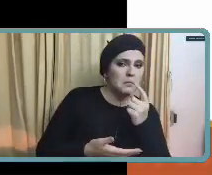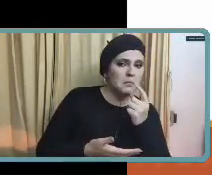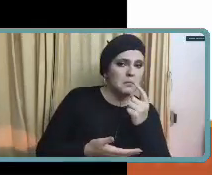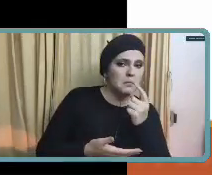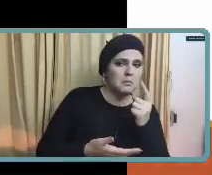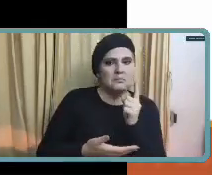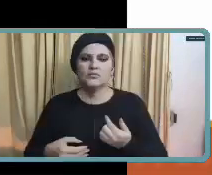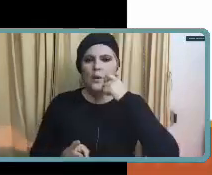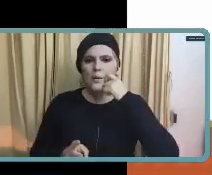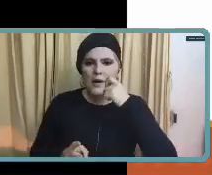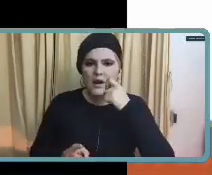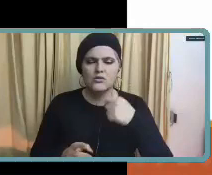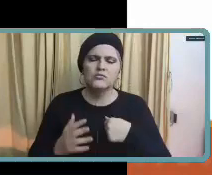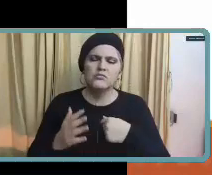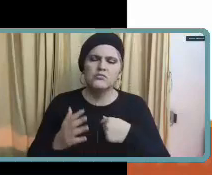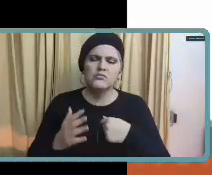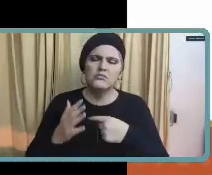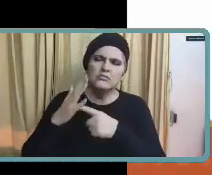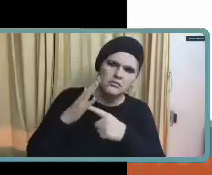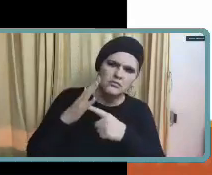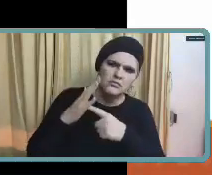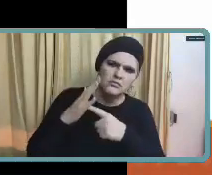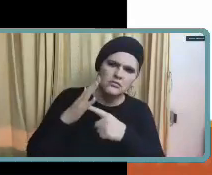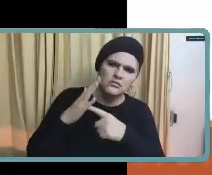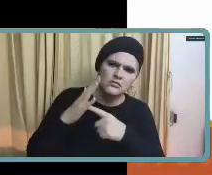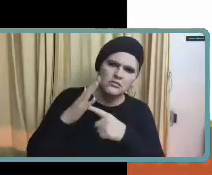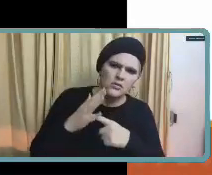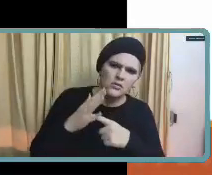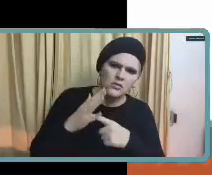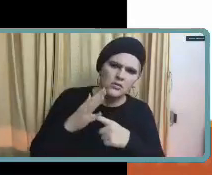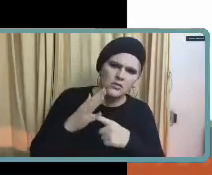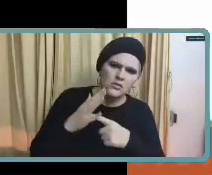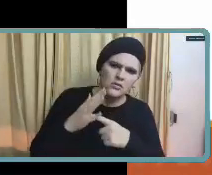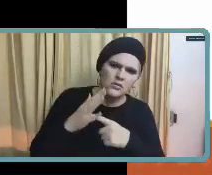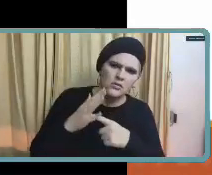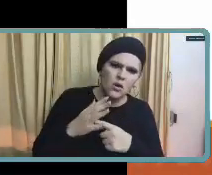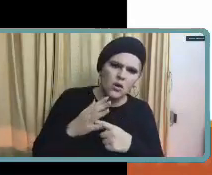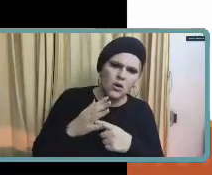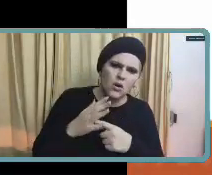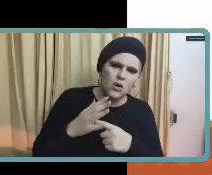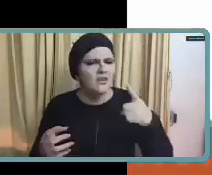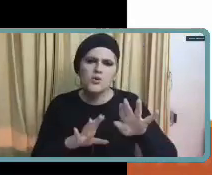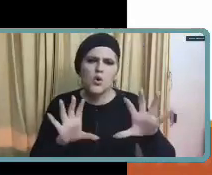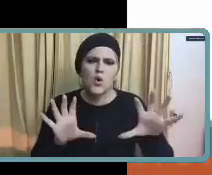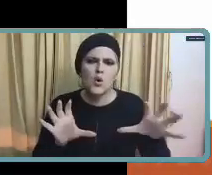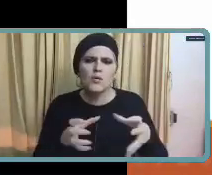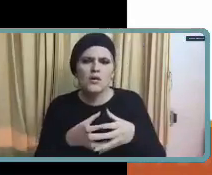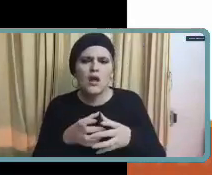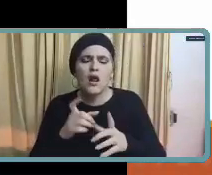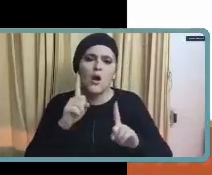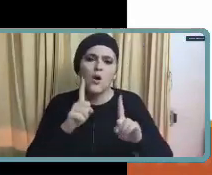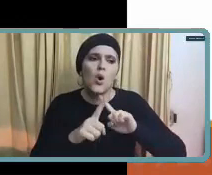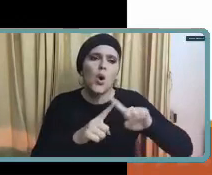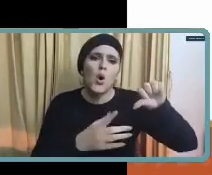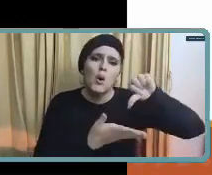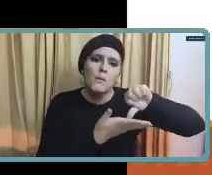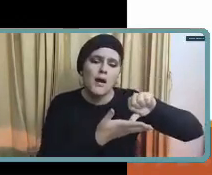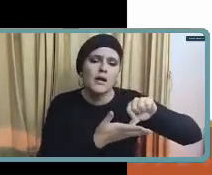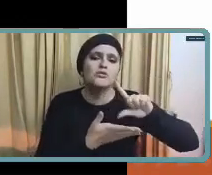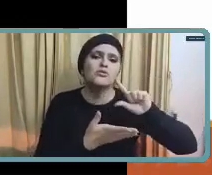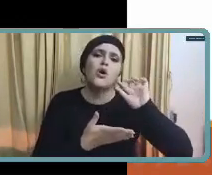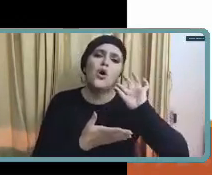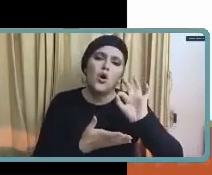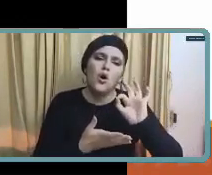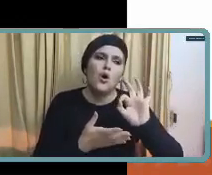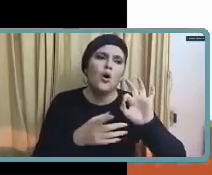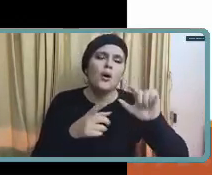y nosotras vivimos en la pobreza sin apoyo comunitario. Algunos somos emigrantes o minorías, incluyendo minorías sexuales.